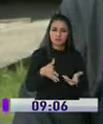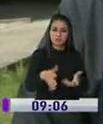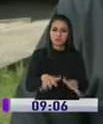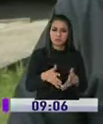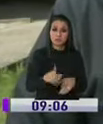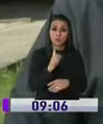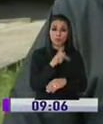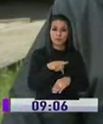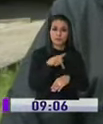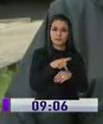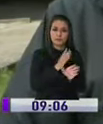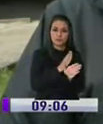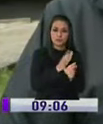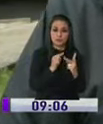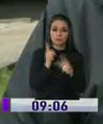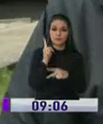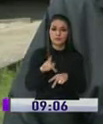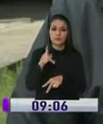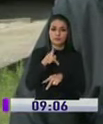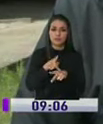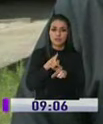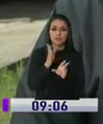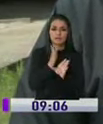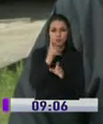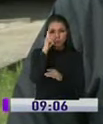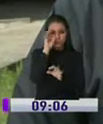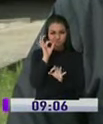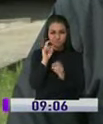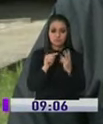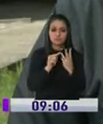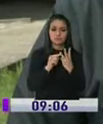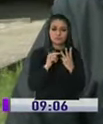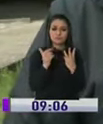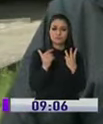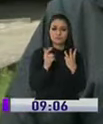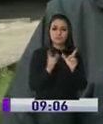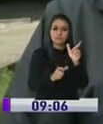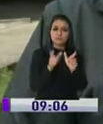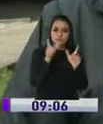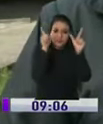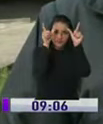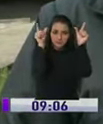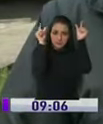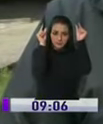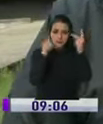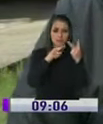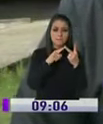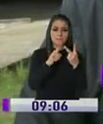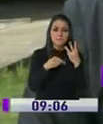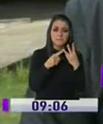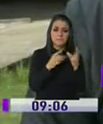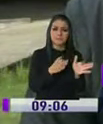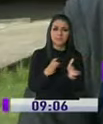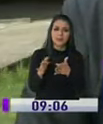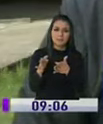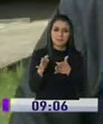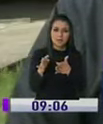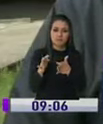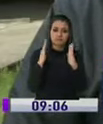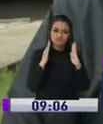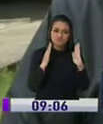un profesional de psicología, un profesional de psiquiatría, personal de enfermería también, terapista